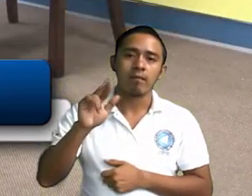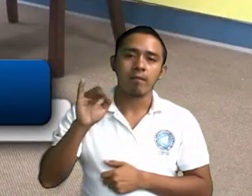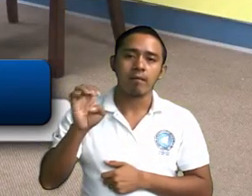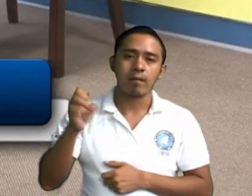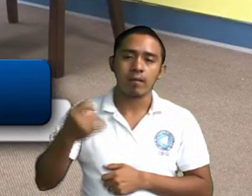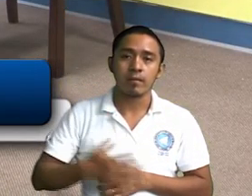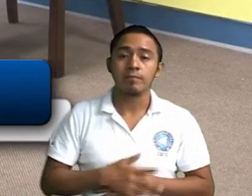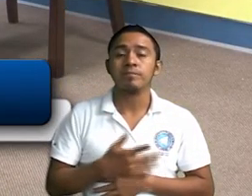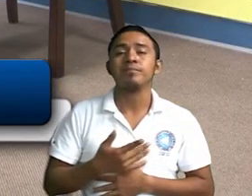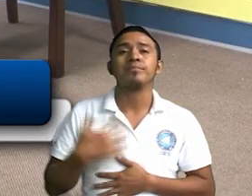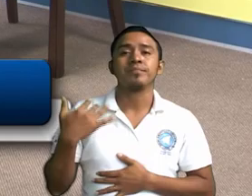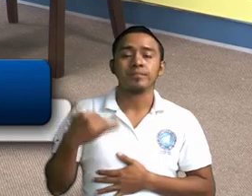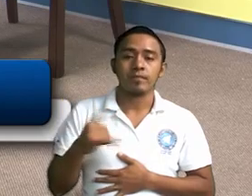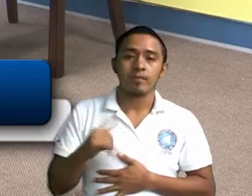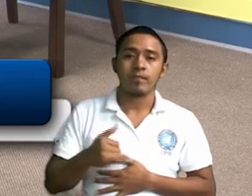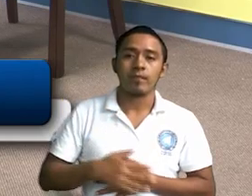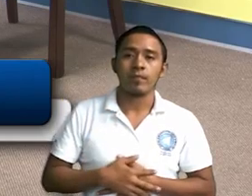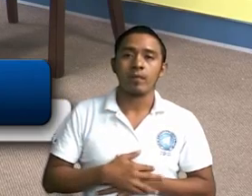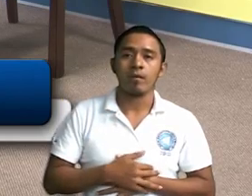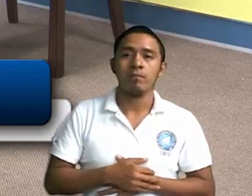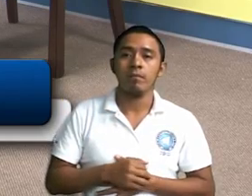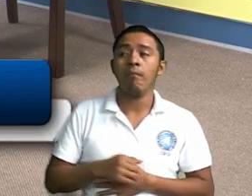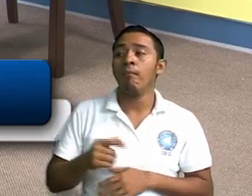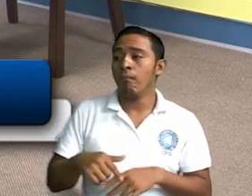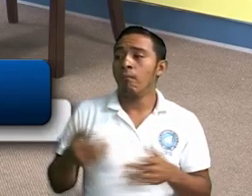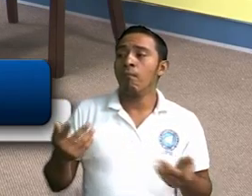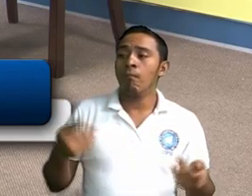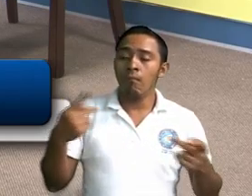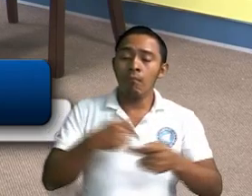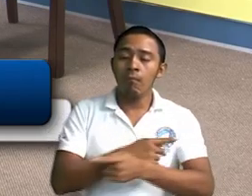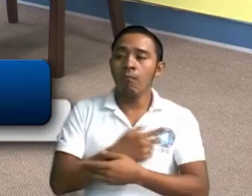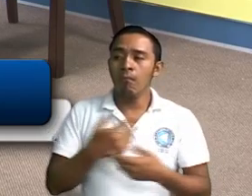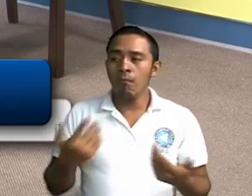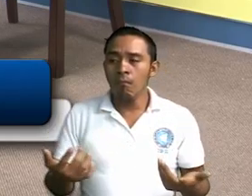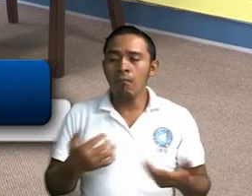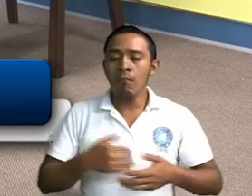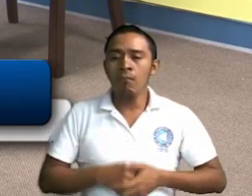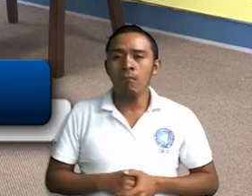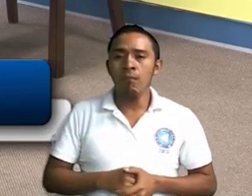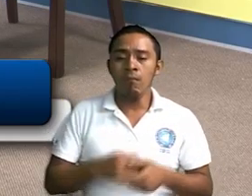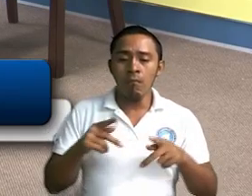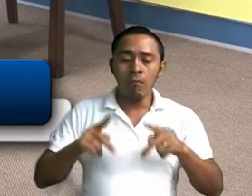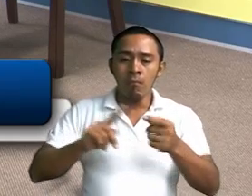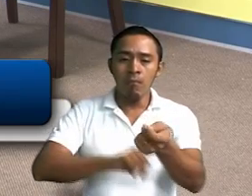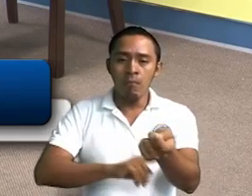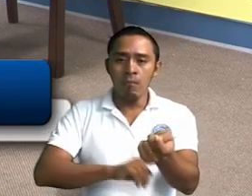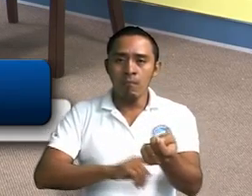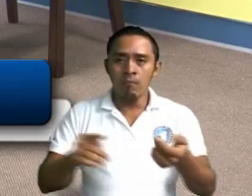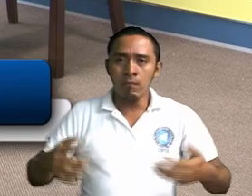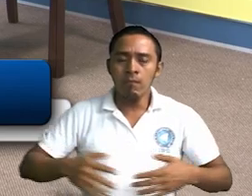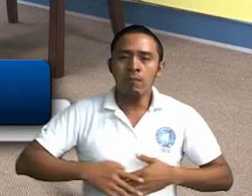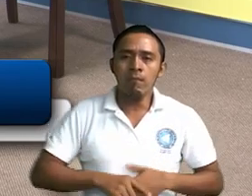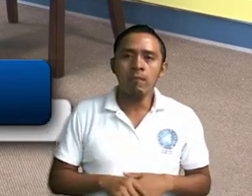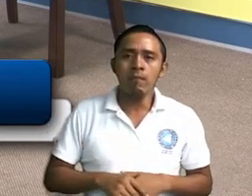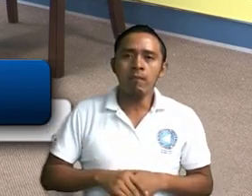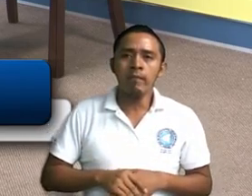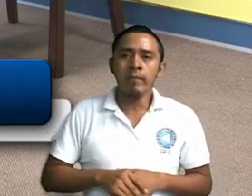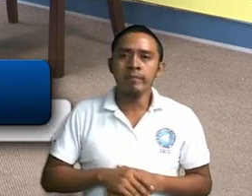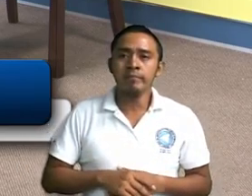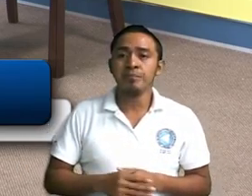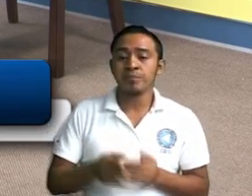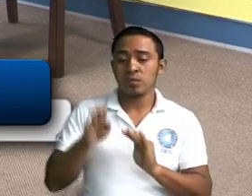paciente estos pacientes tienen una mayor tendencia porque porque es un paciente diabético encontramos que hay una